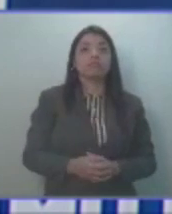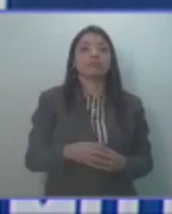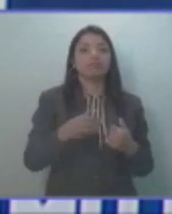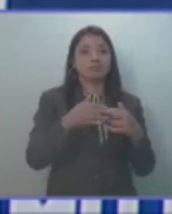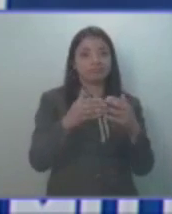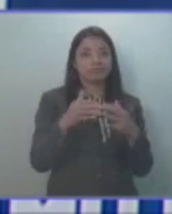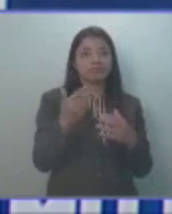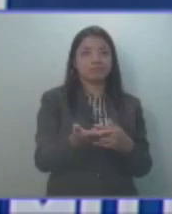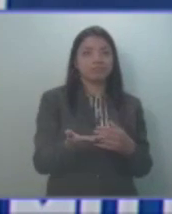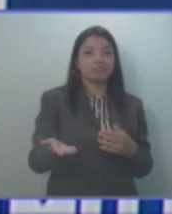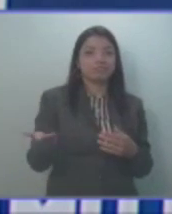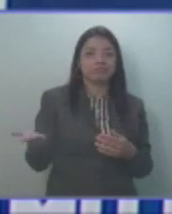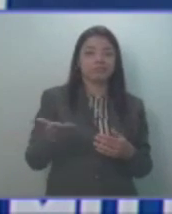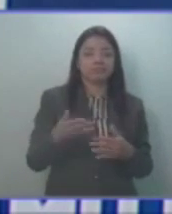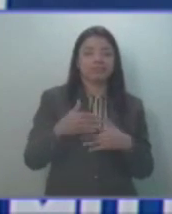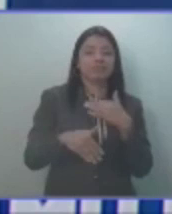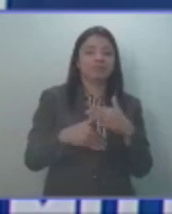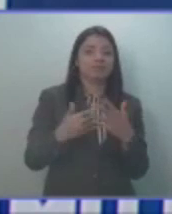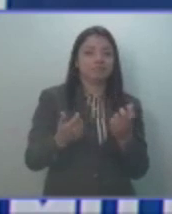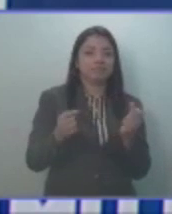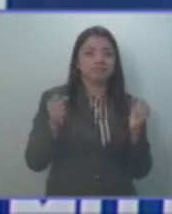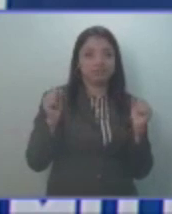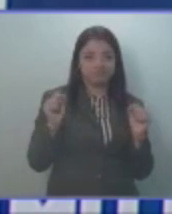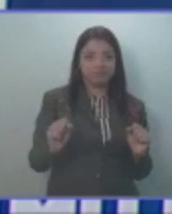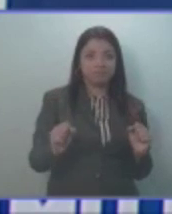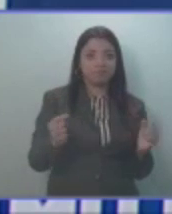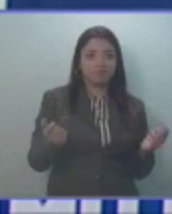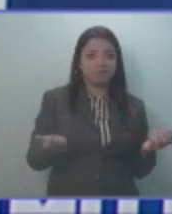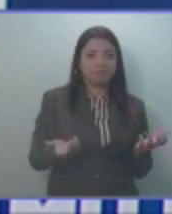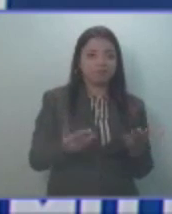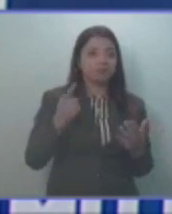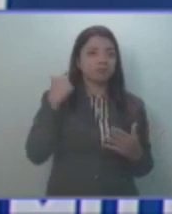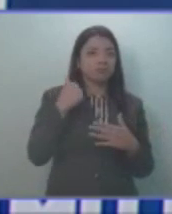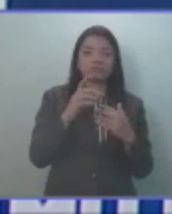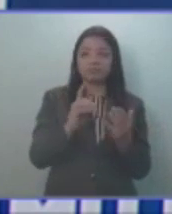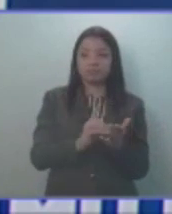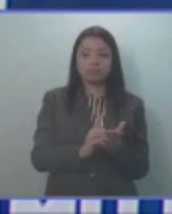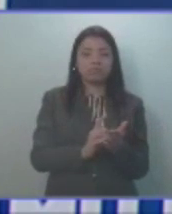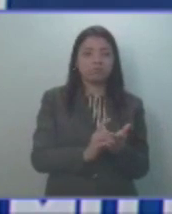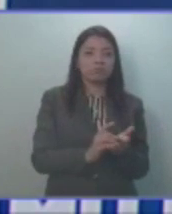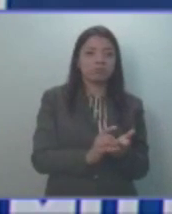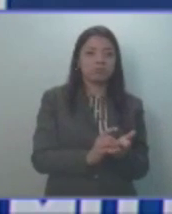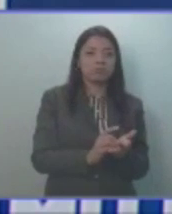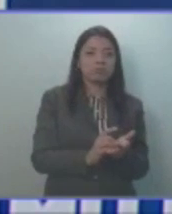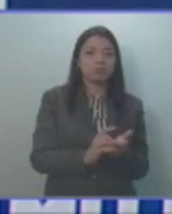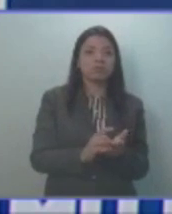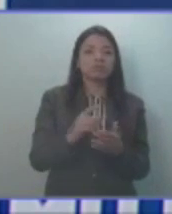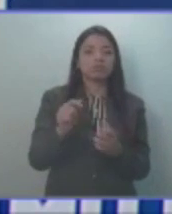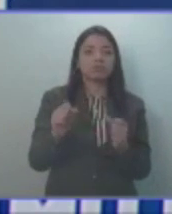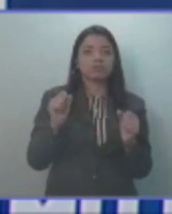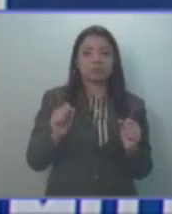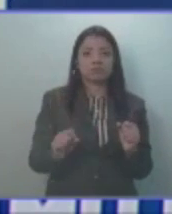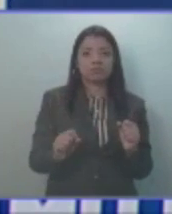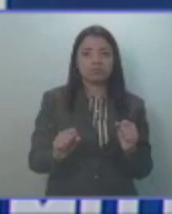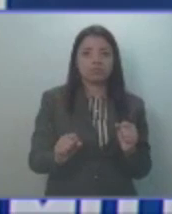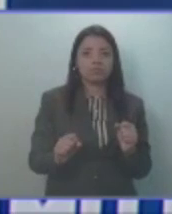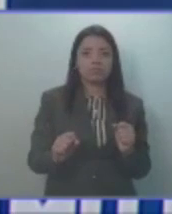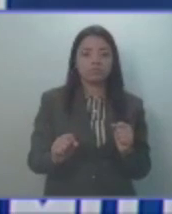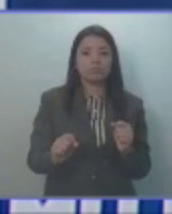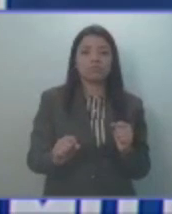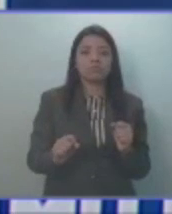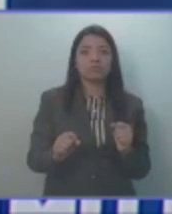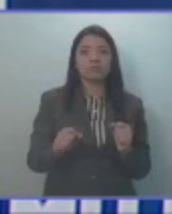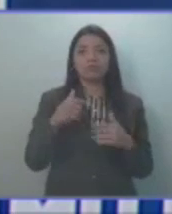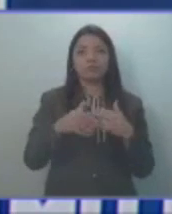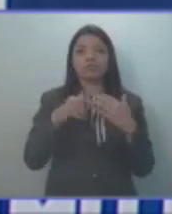diferentes acciones que podemos seguir haciendo como diputados para que esto se logre dar y